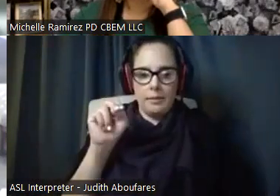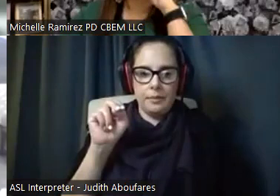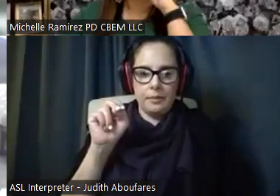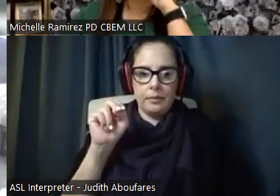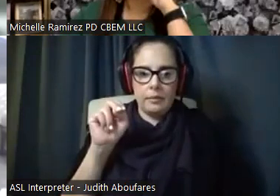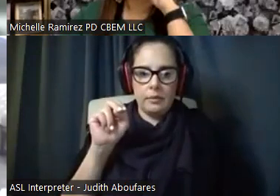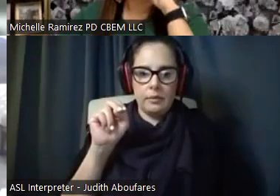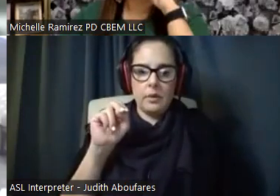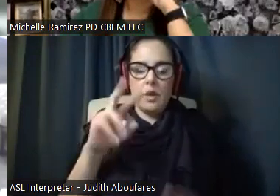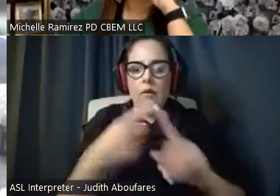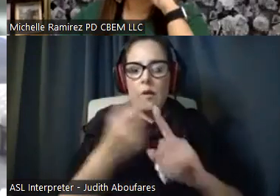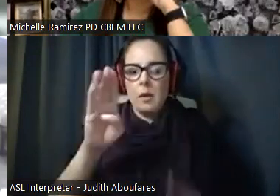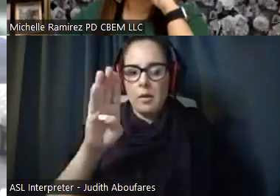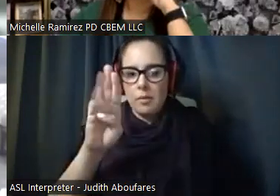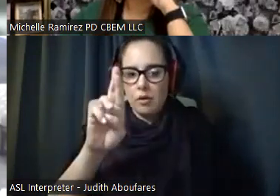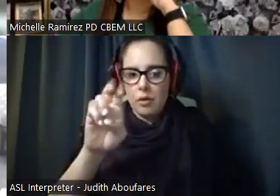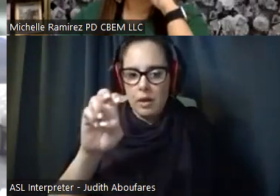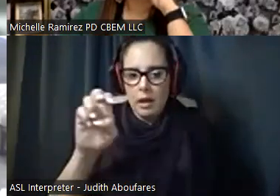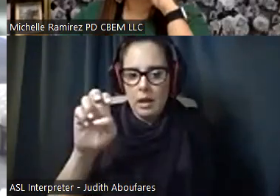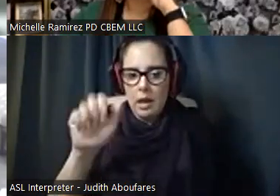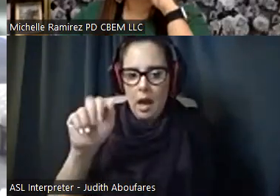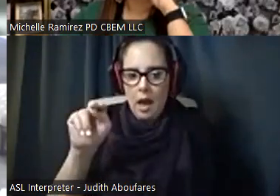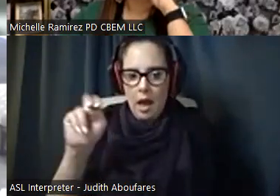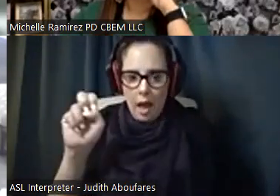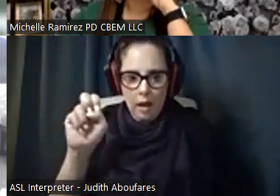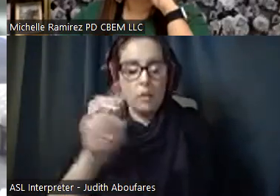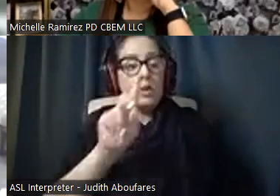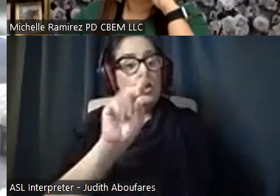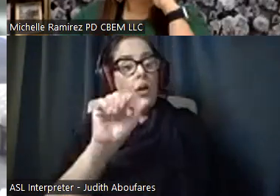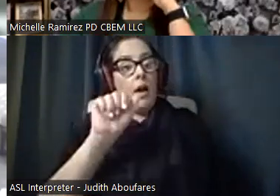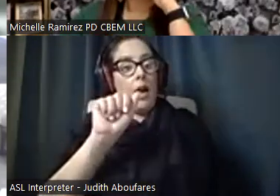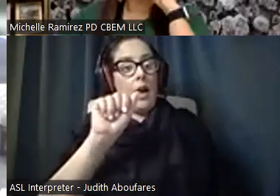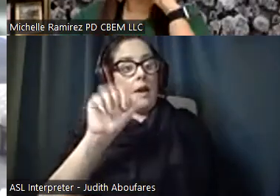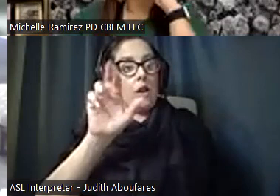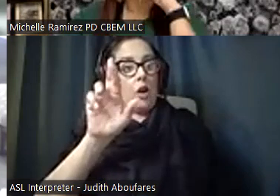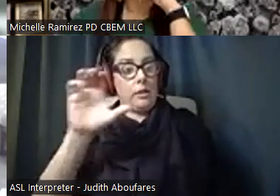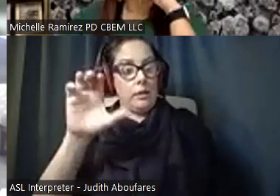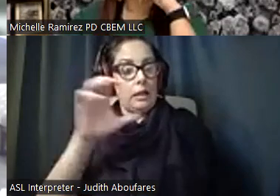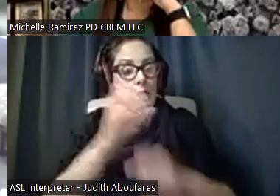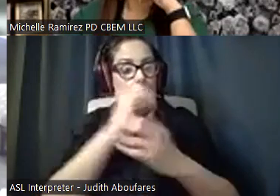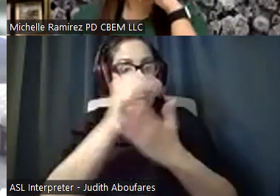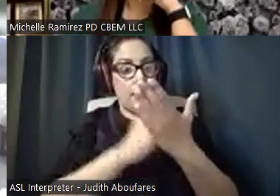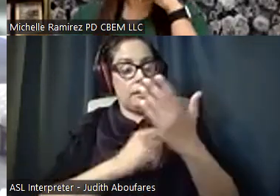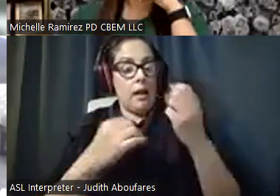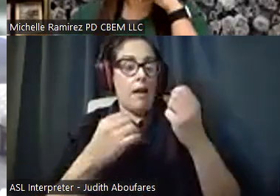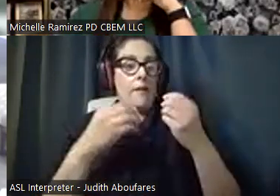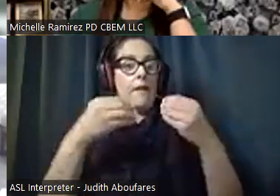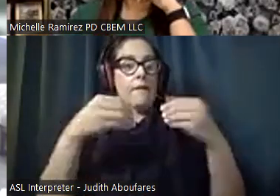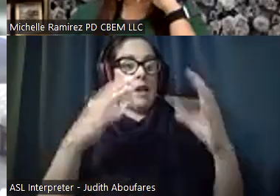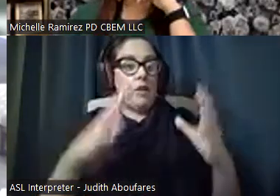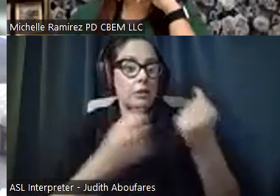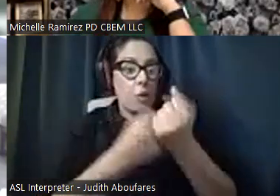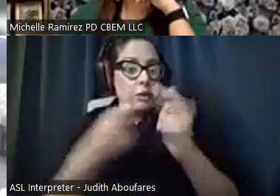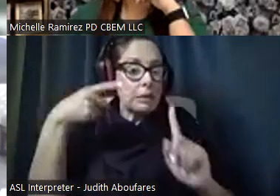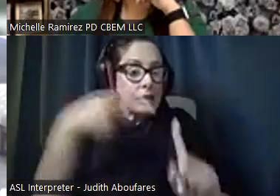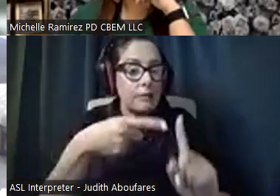from Brianne, do HRC staff receive a list of entonces se puede recibir